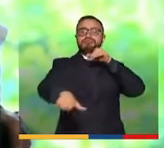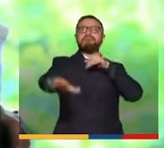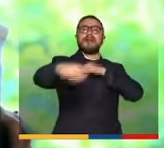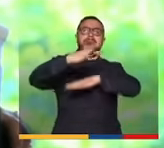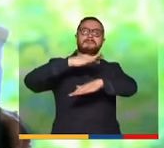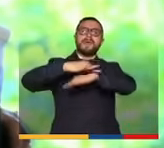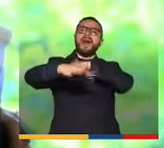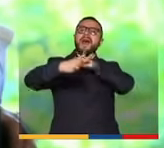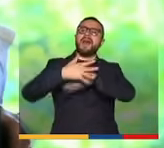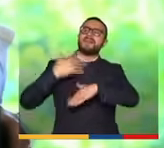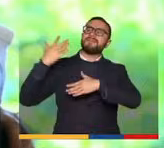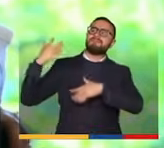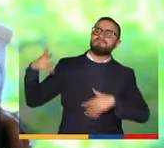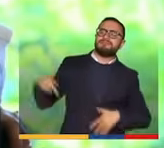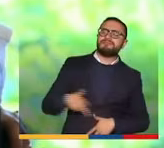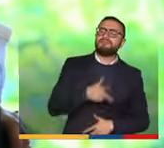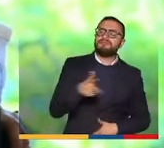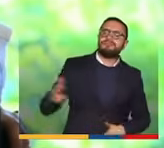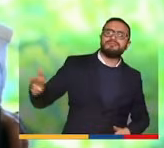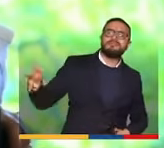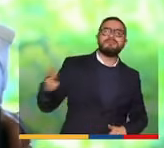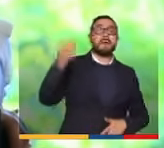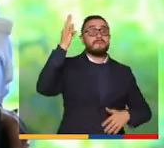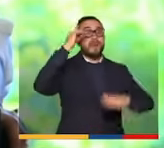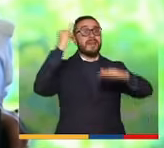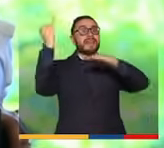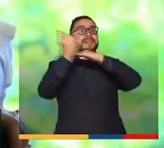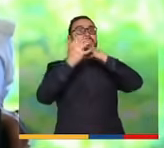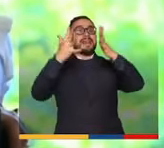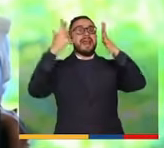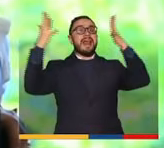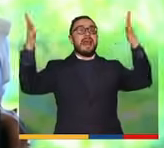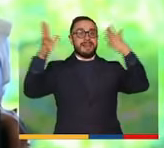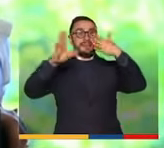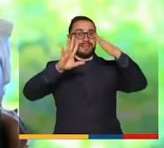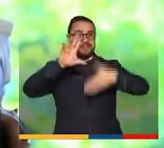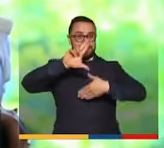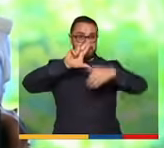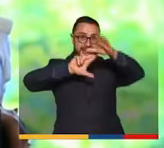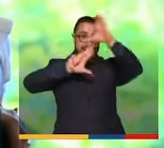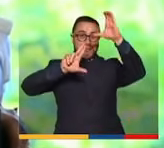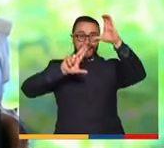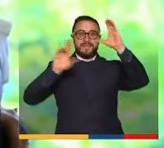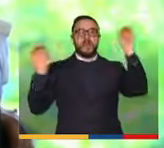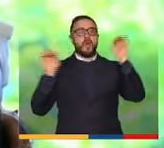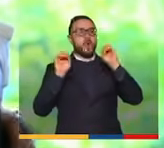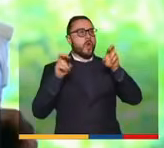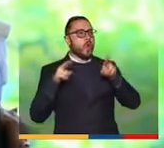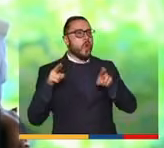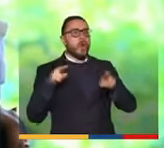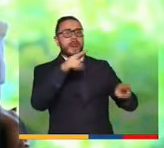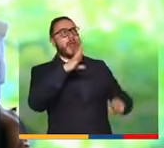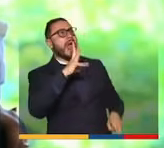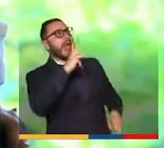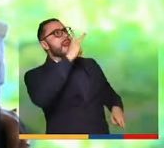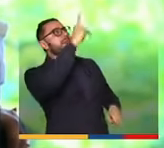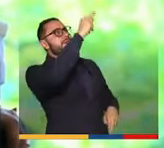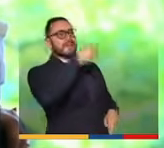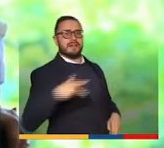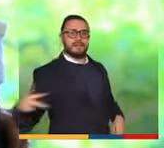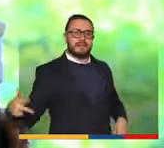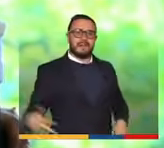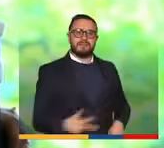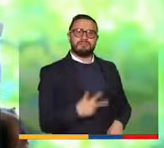más allá, quizás llegaban a las islas grandes del Caribe, o el río arriba llegaban a